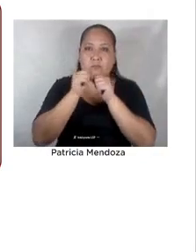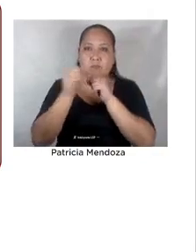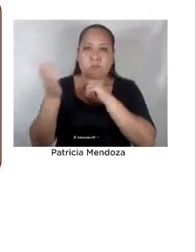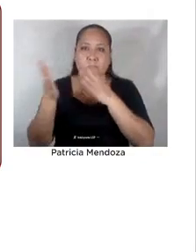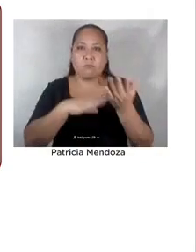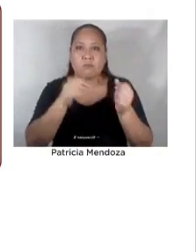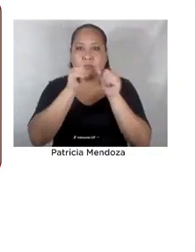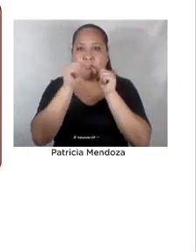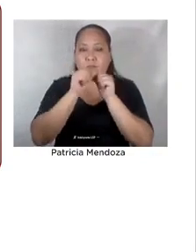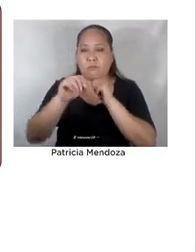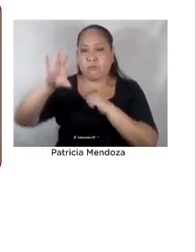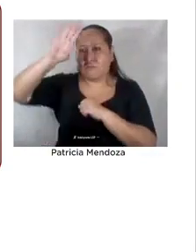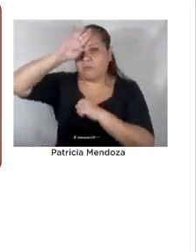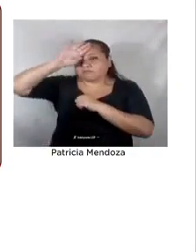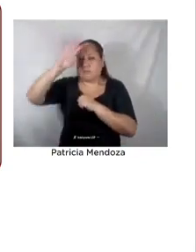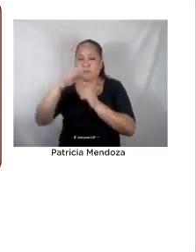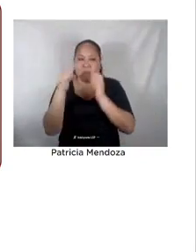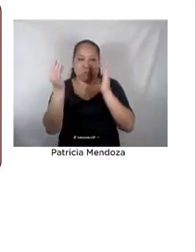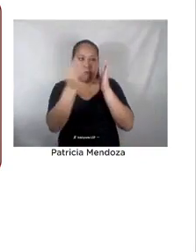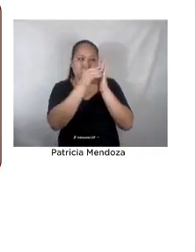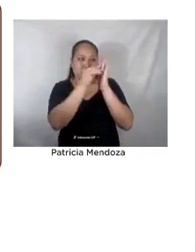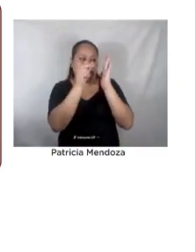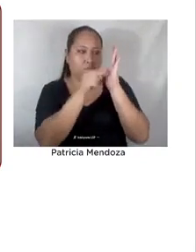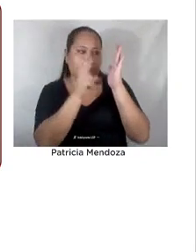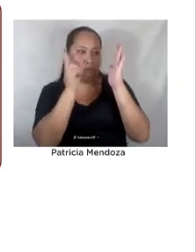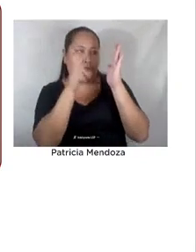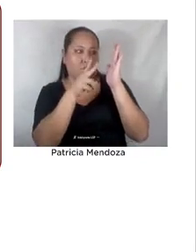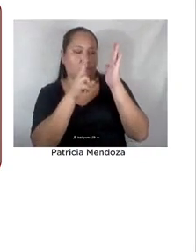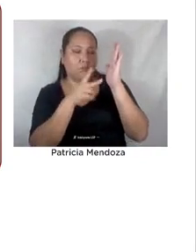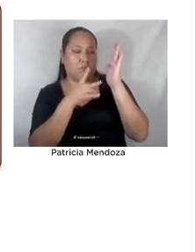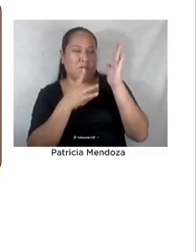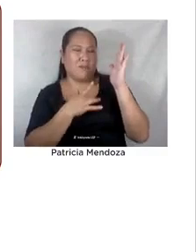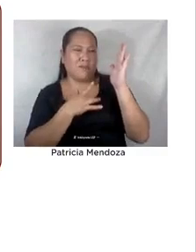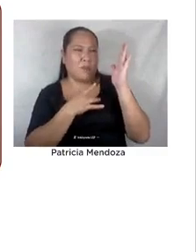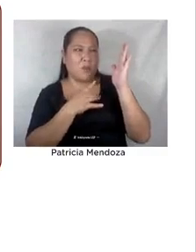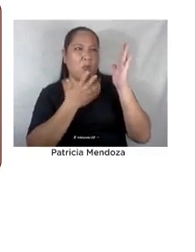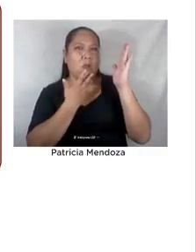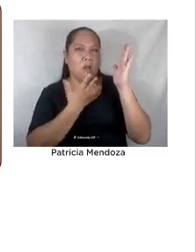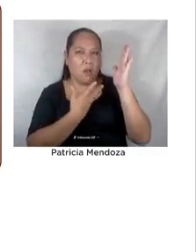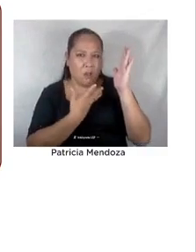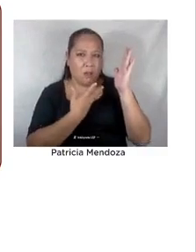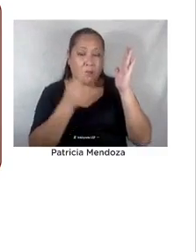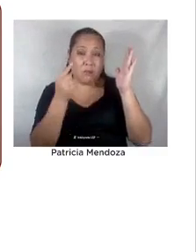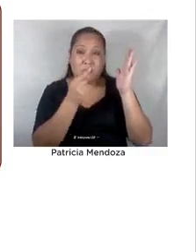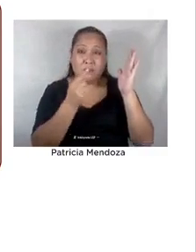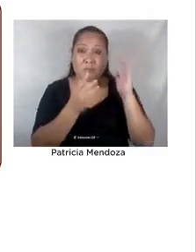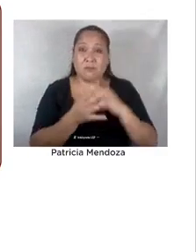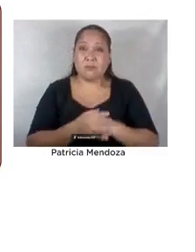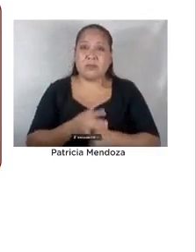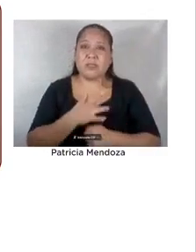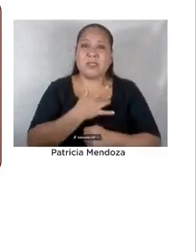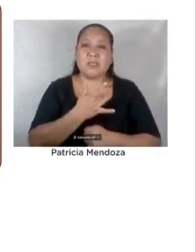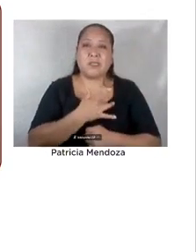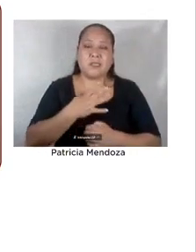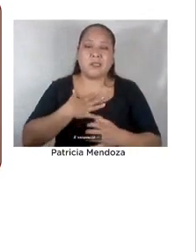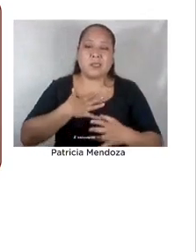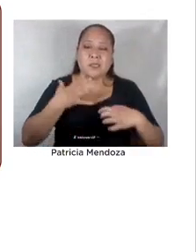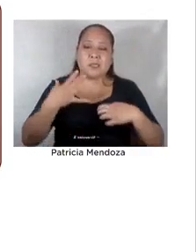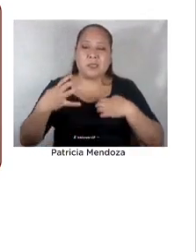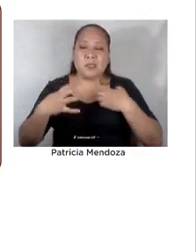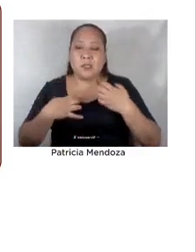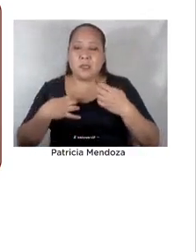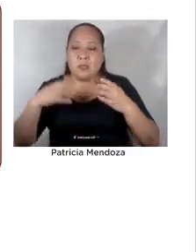enfermos, y eso lo único que termina haciendo es mantenernos en una situación de incertidumbre mucho más